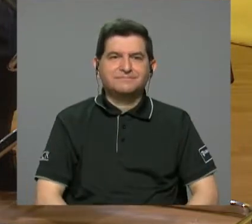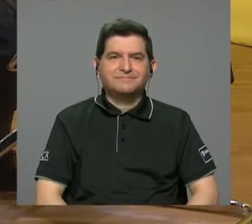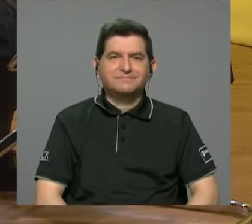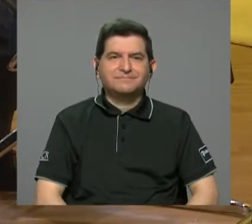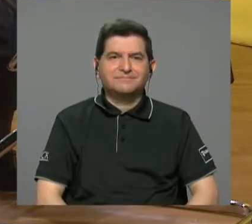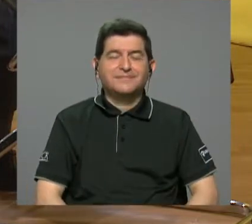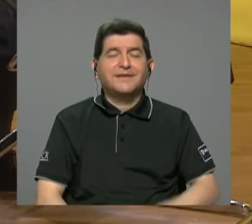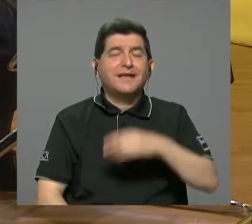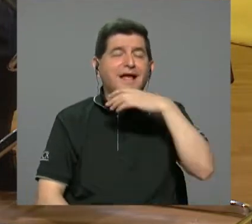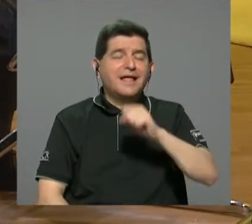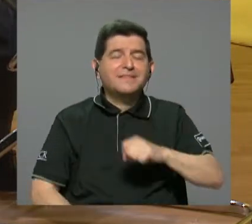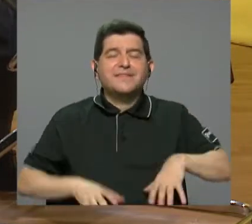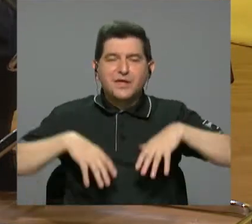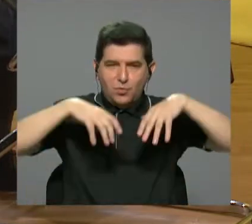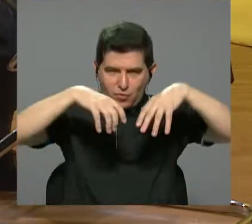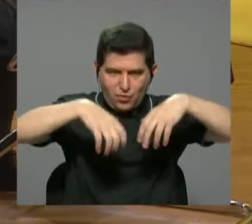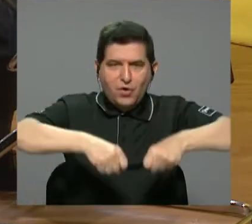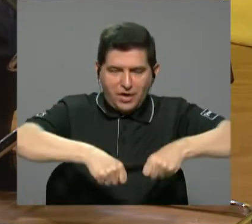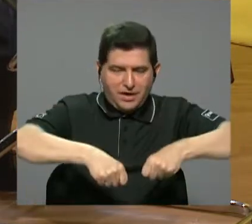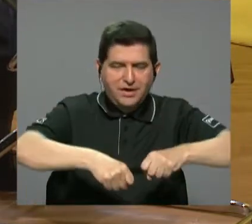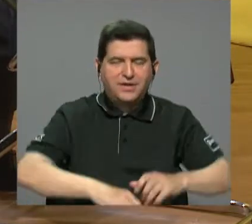y antiguo graduado